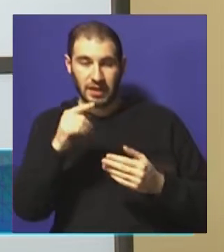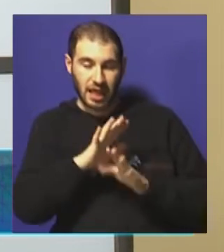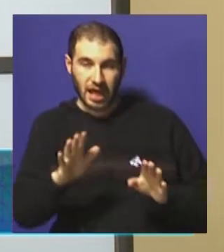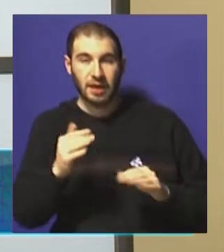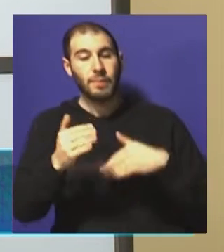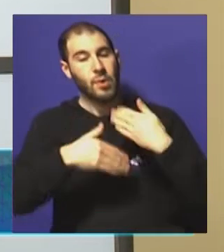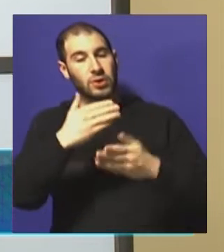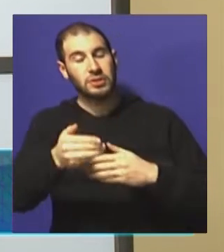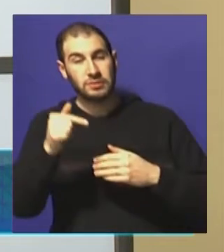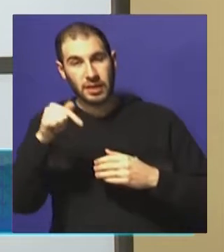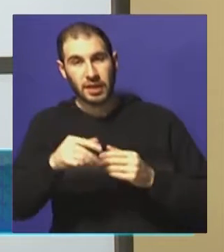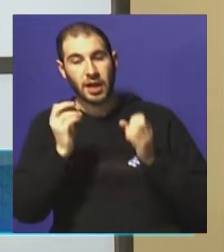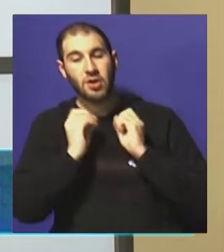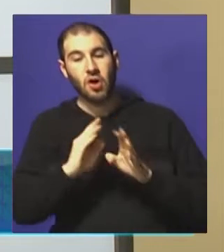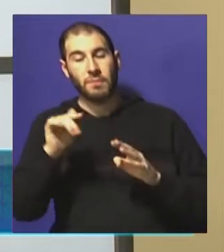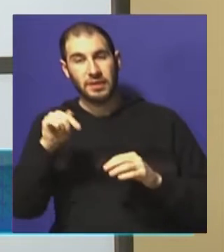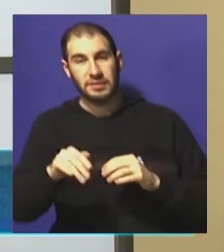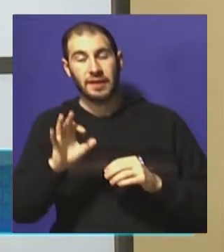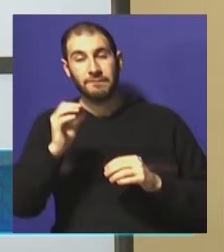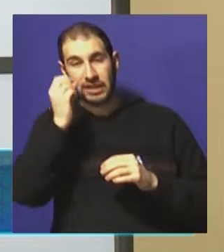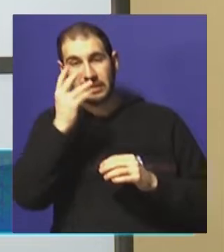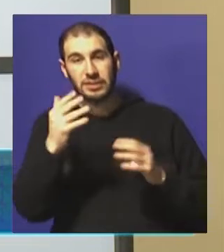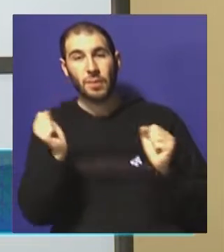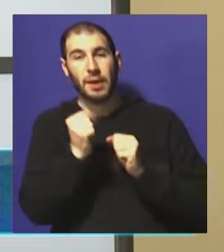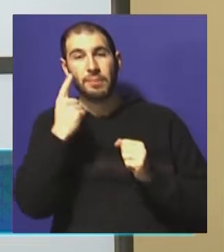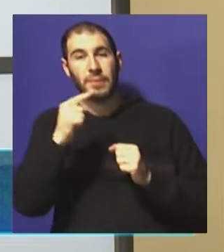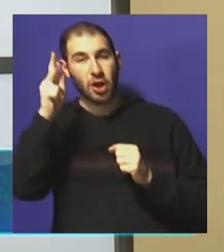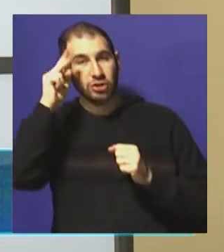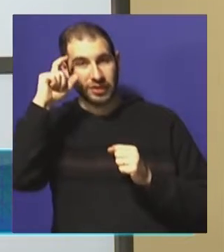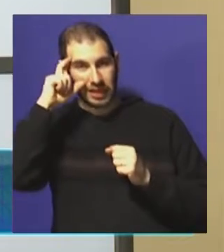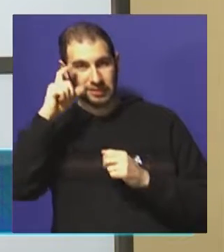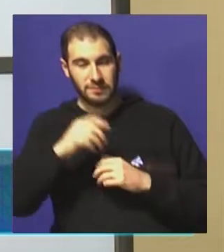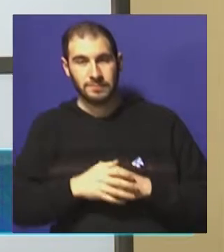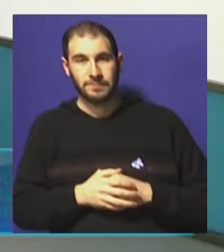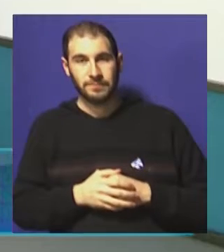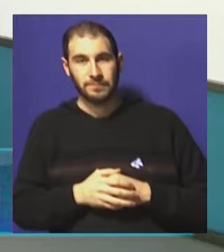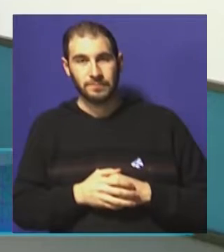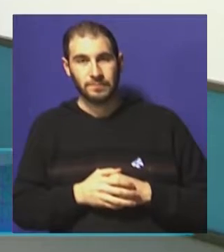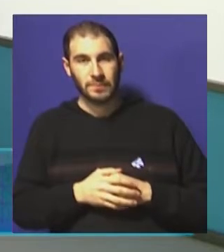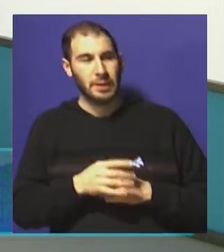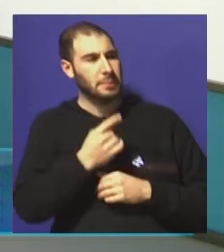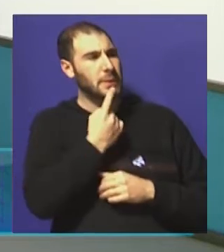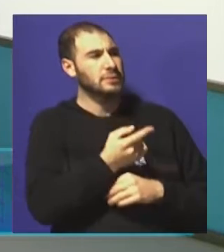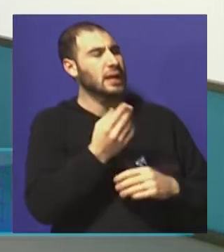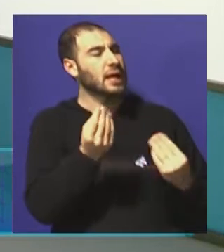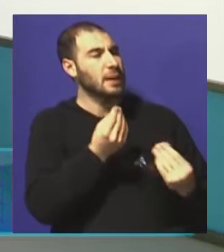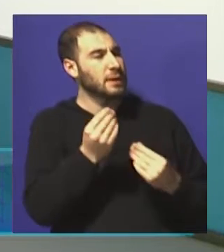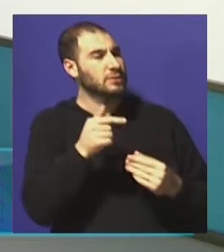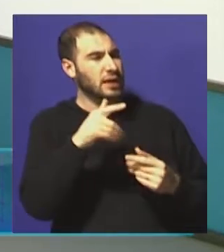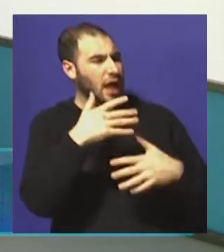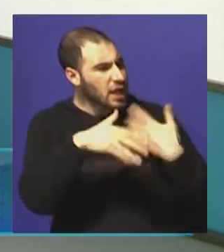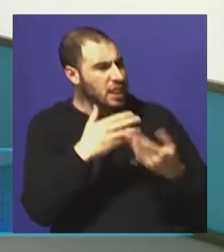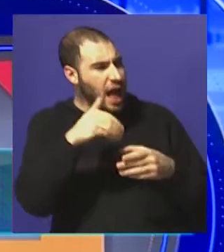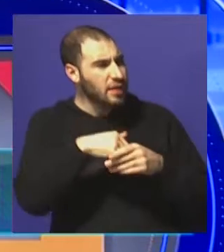un proceso que había empezado el 25 de mayo de 1810. ¿Qué pasó en ese interín, ¿no?